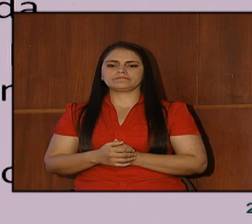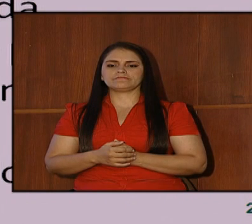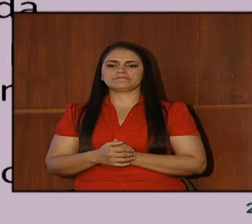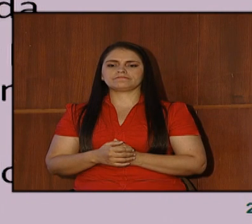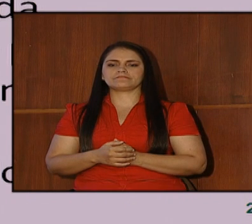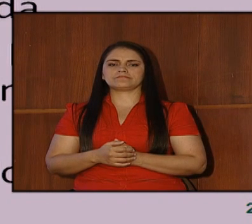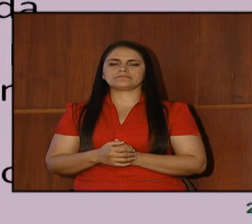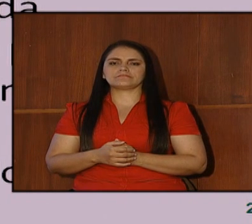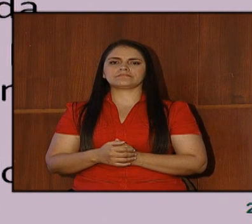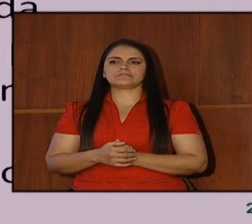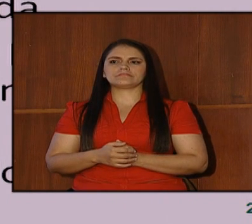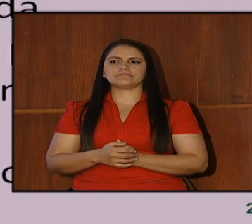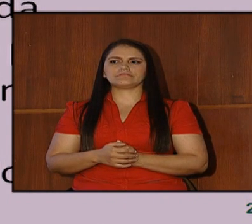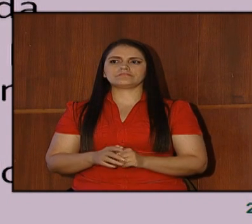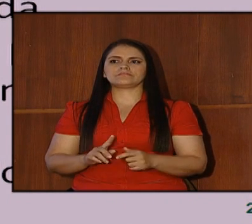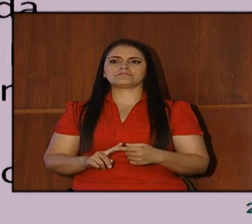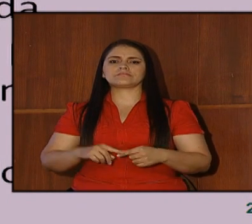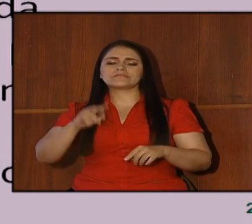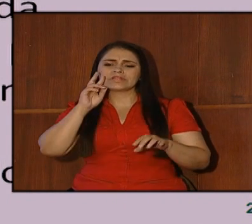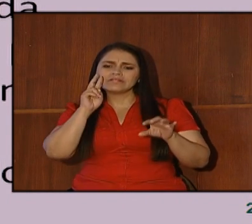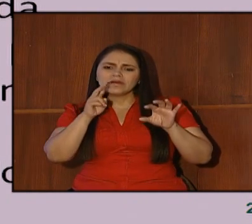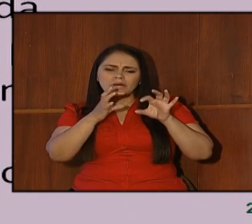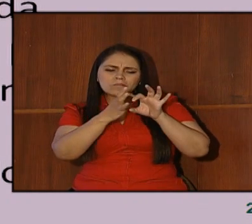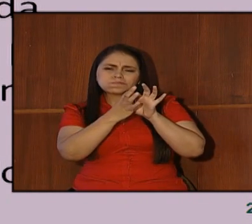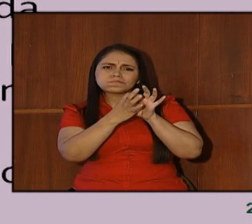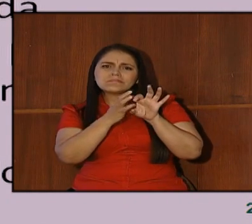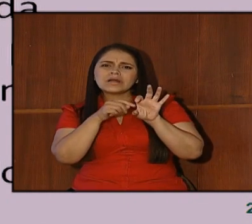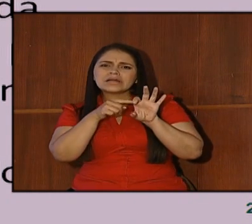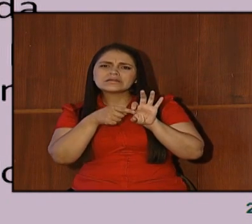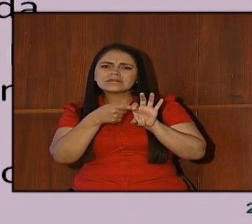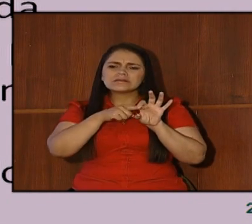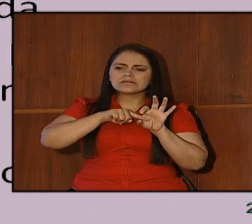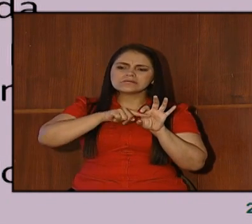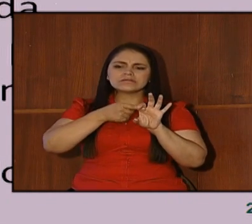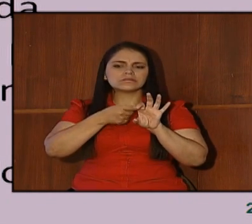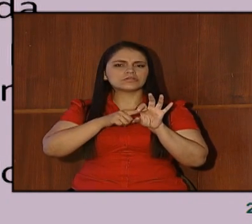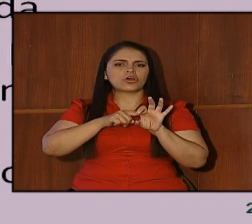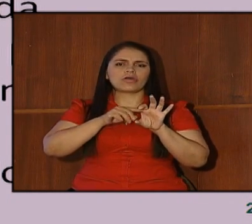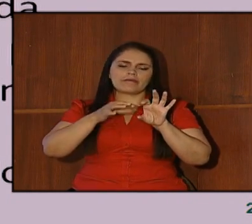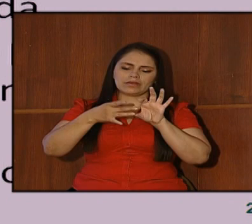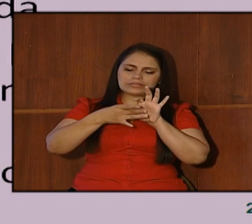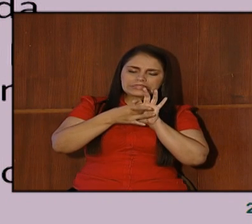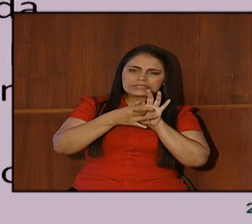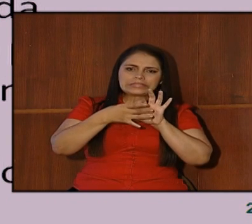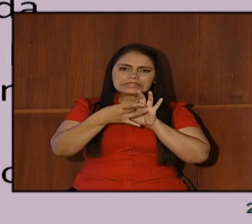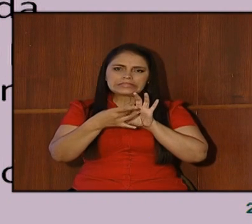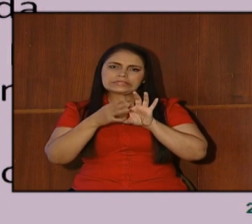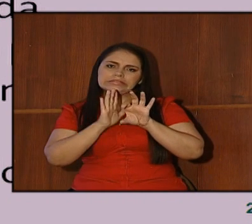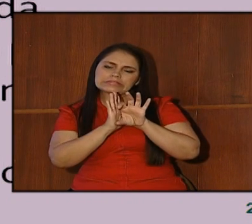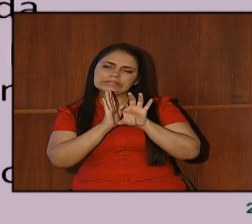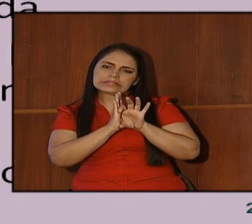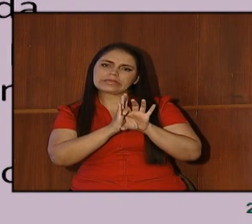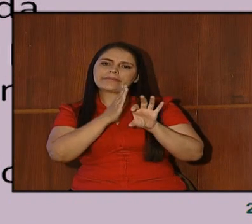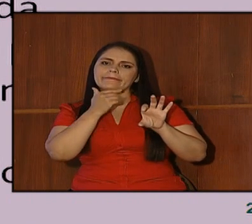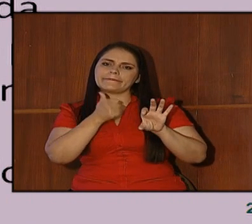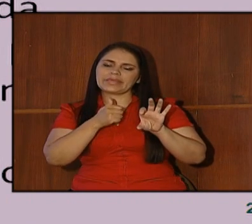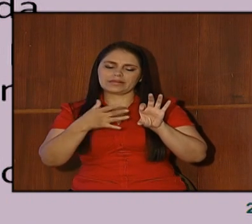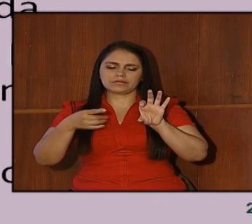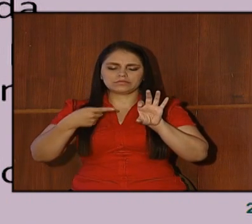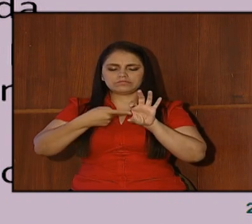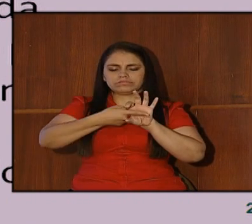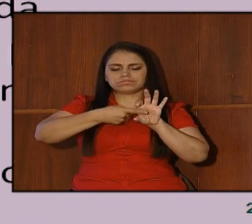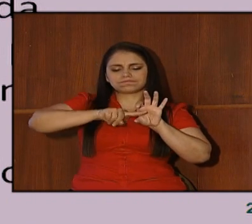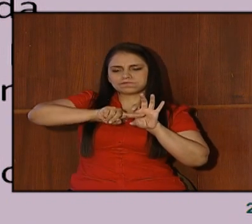estar ahí pegadito en la piel. Si uno ve de que este anillito se empieza a correr, entonces hay que volverlo a fijar o a correr otra vez hacia la piel, porque si